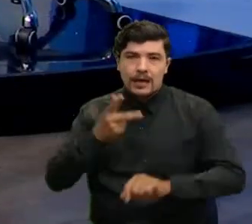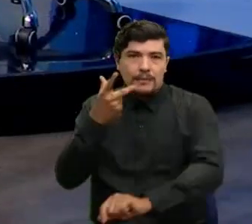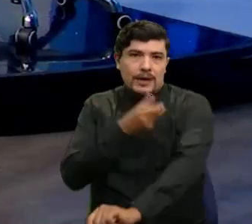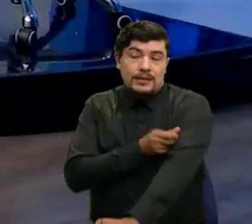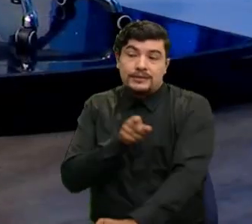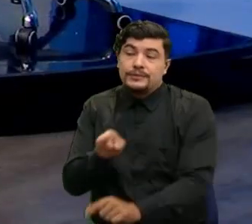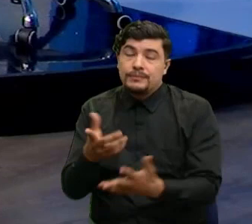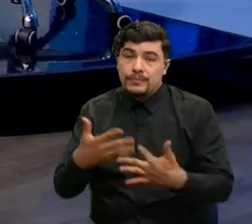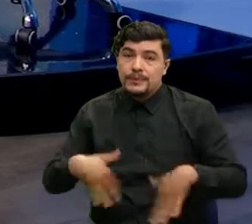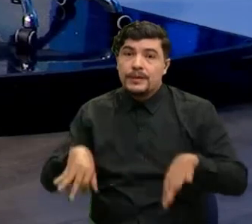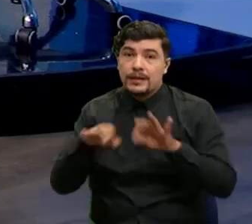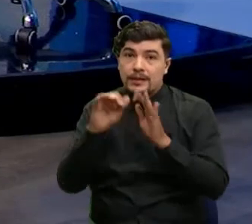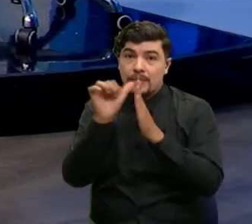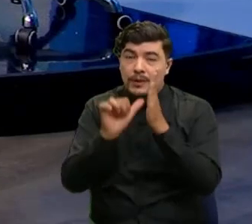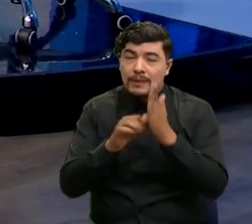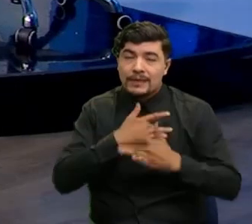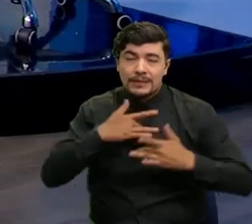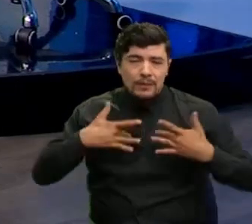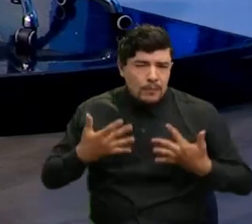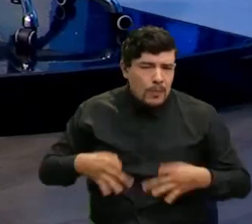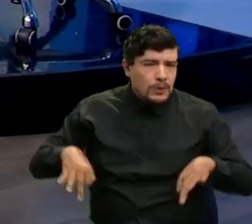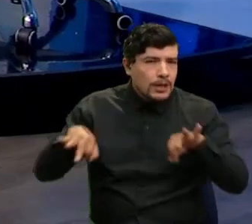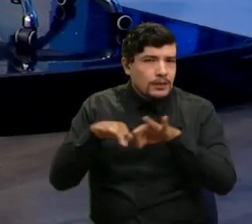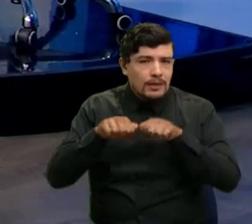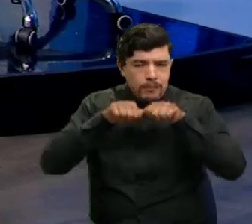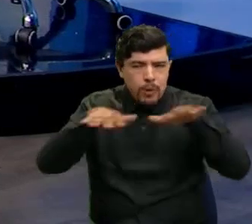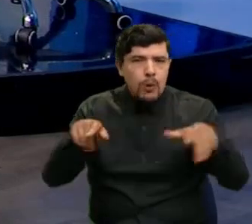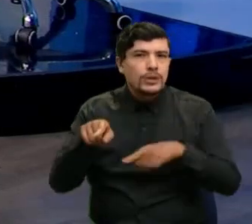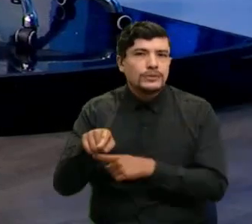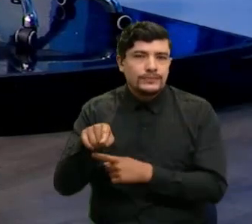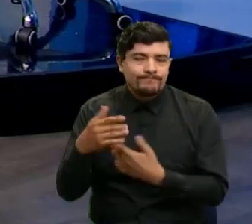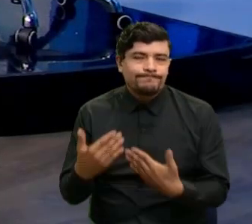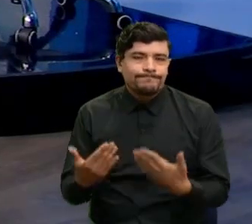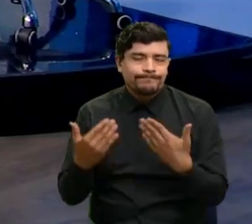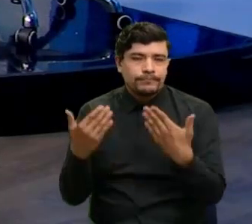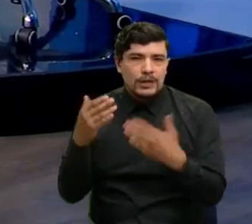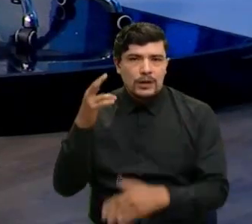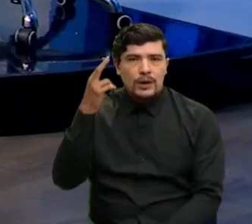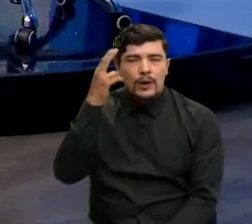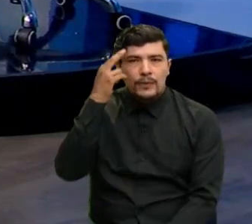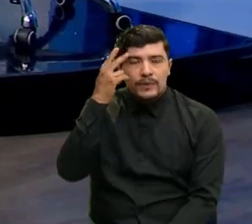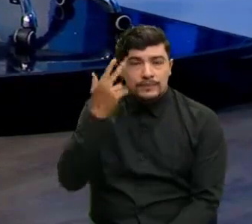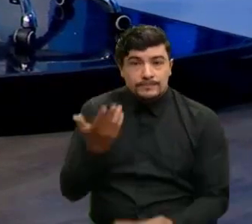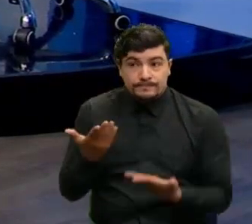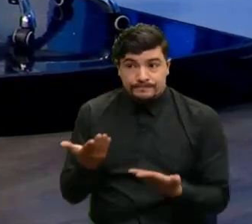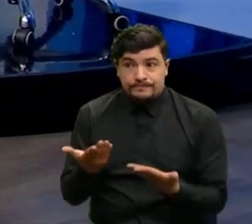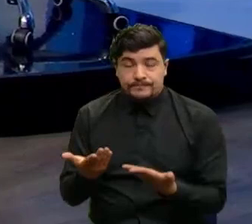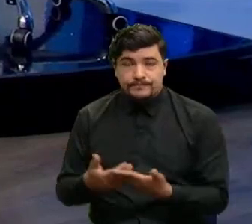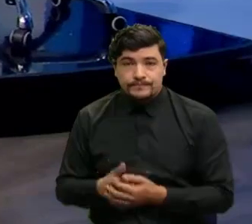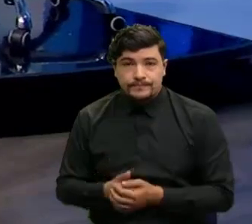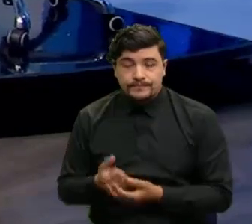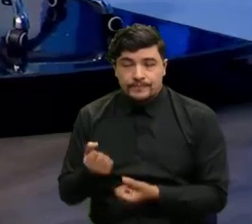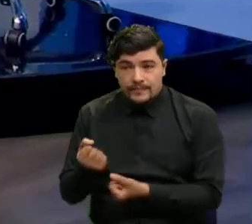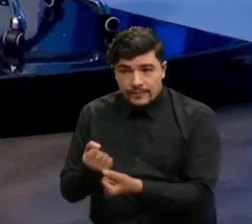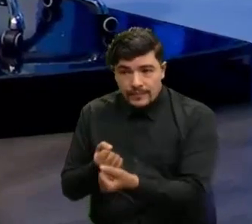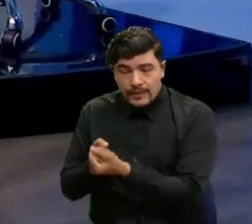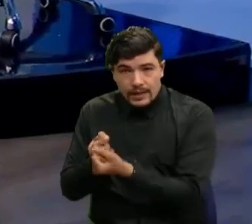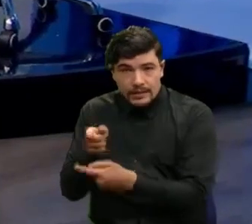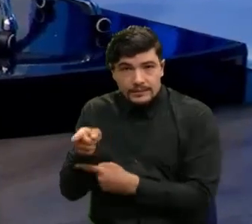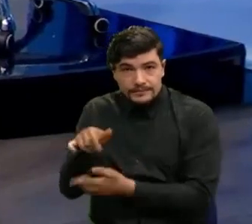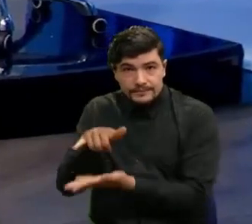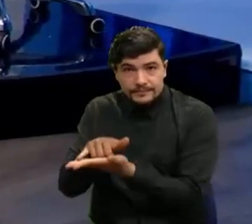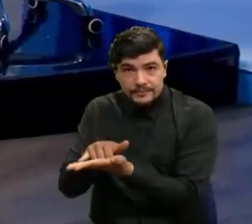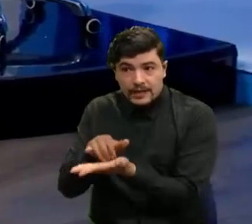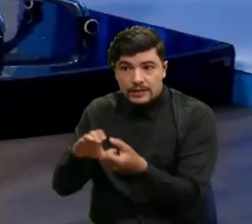más importante de salud pública que Bucaramanga ha tenido y vamos, obviamente, a darle la posibilidad al departamento con su capital de